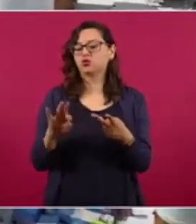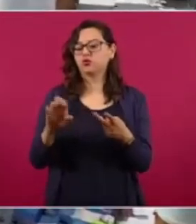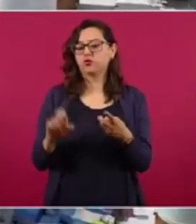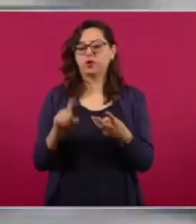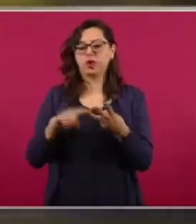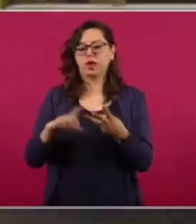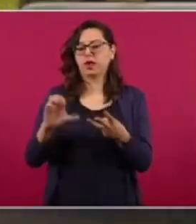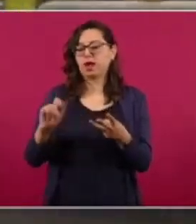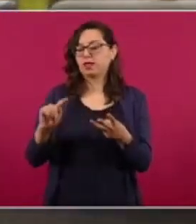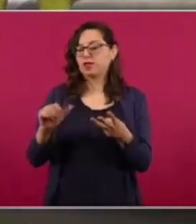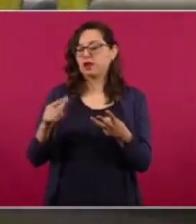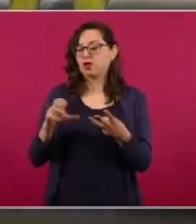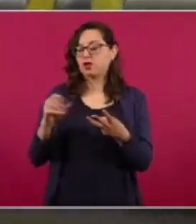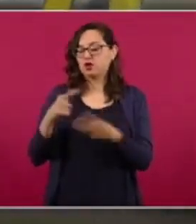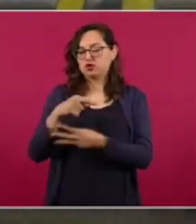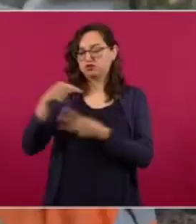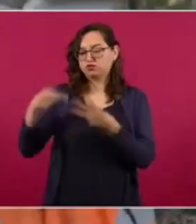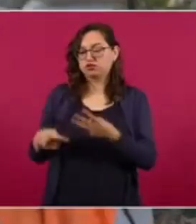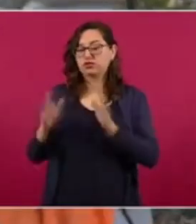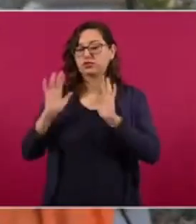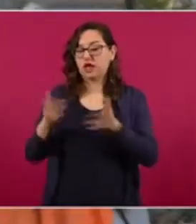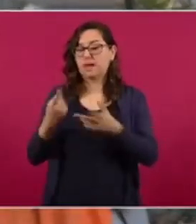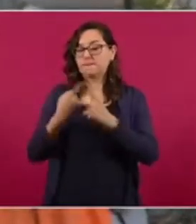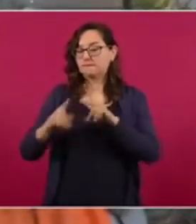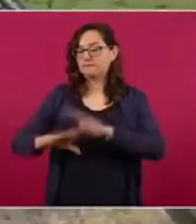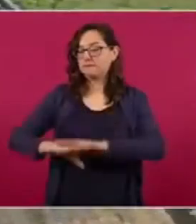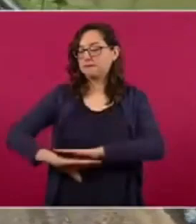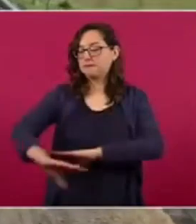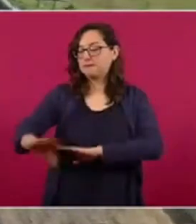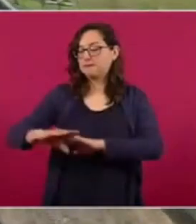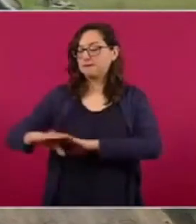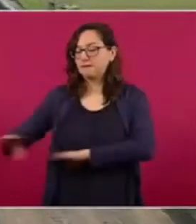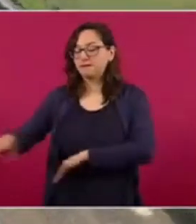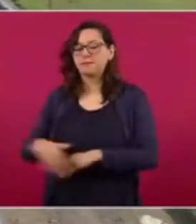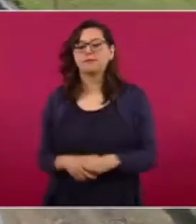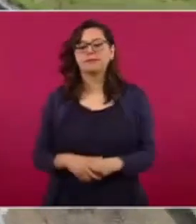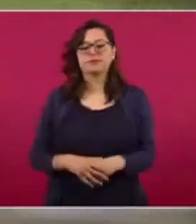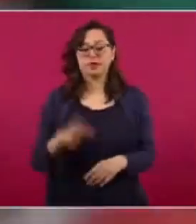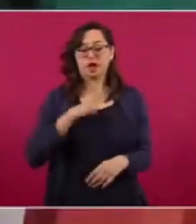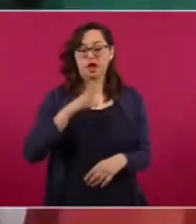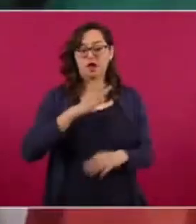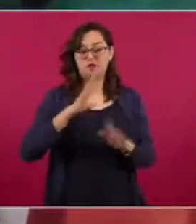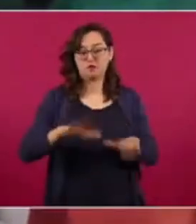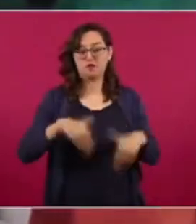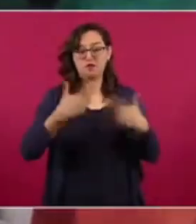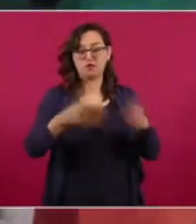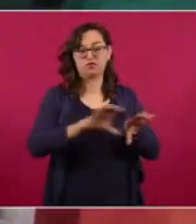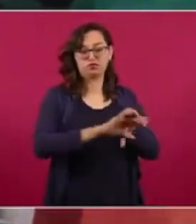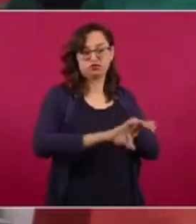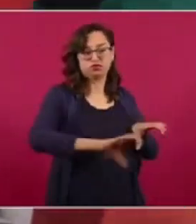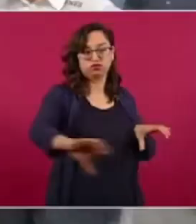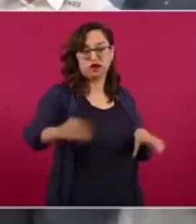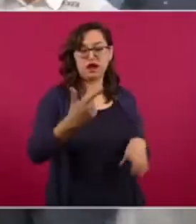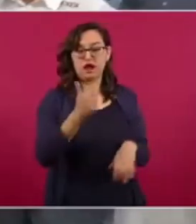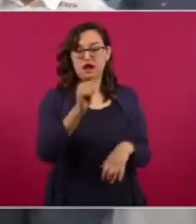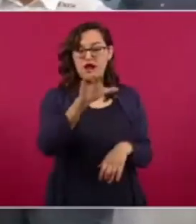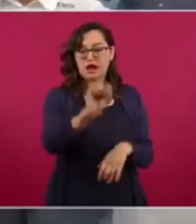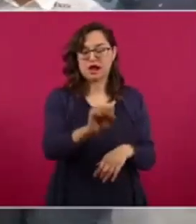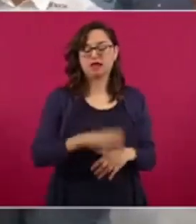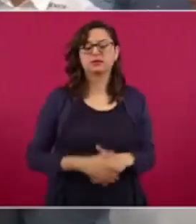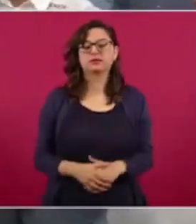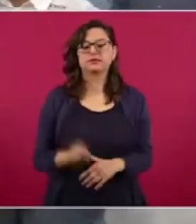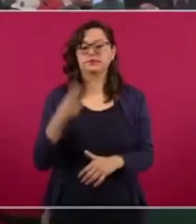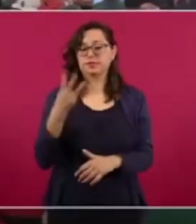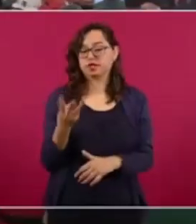pavimento. En el gasoducto, se avanza hacia la conexión a la central del misterio. El 3 de junio, se llevó a cabo en la refinería Olmeca